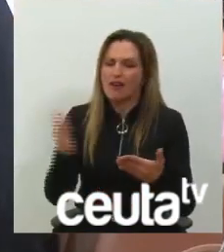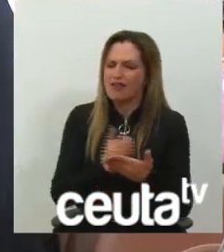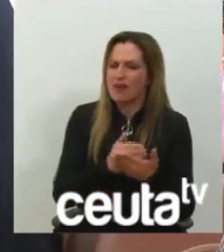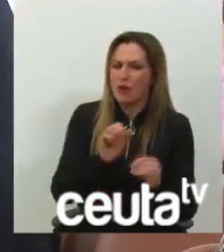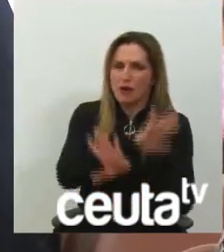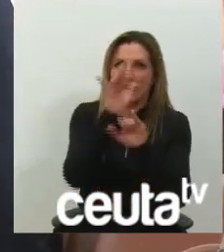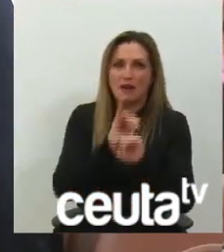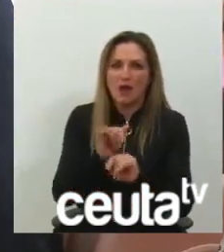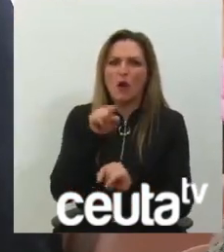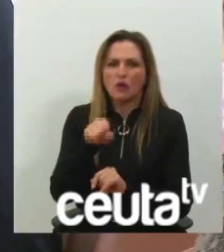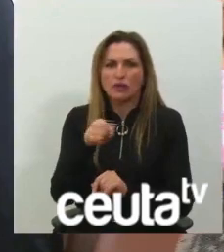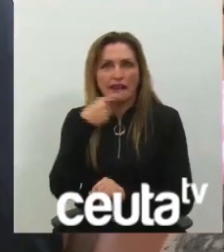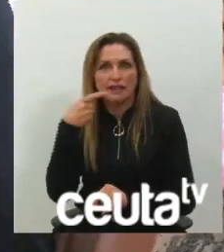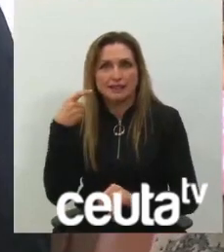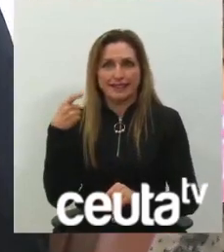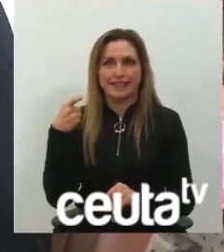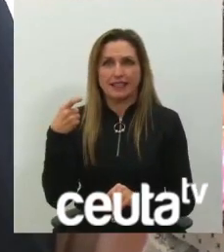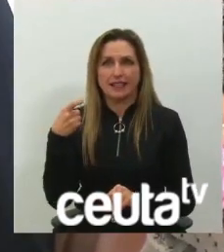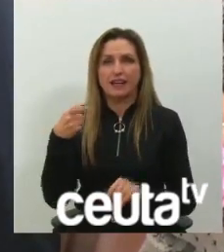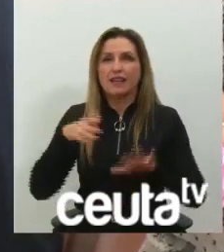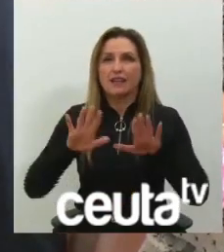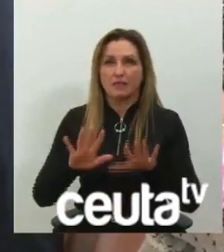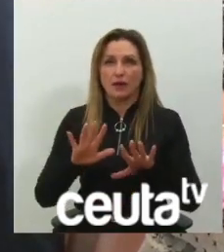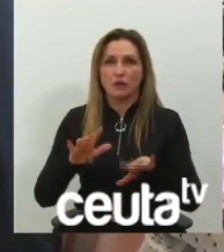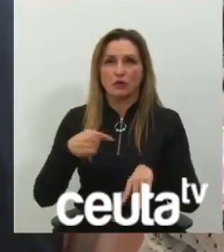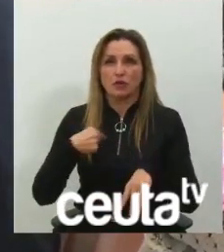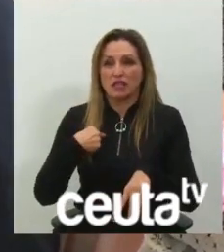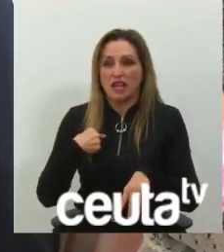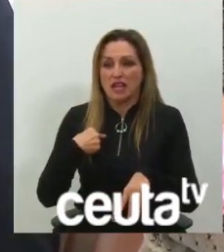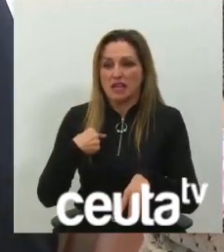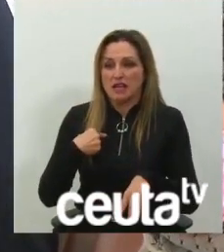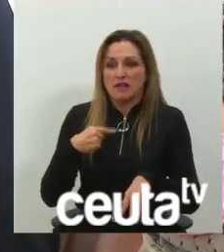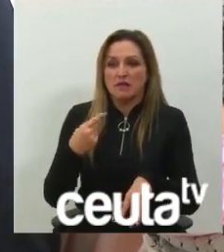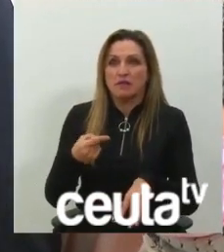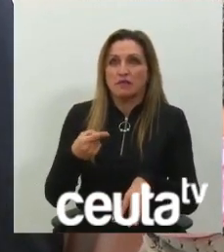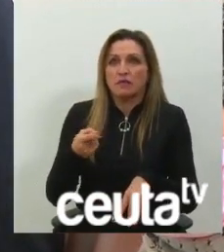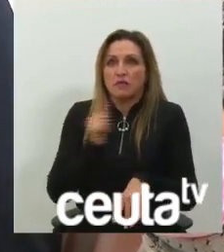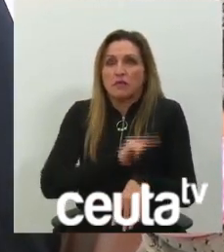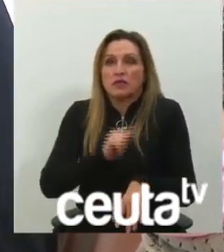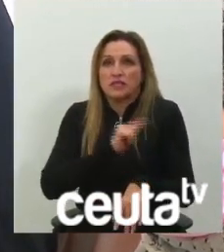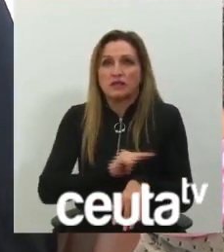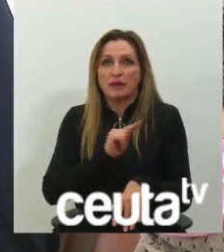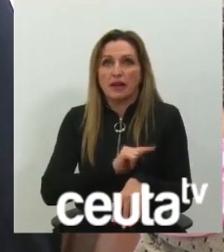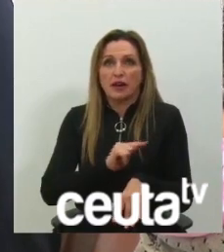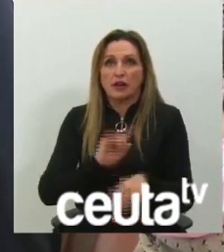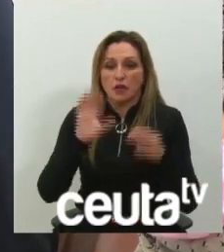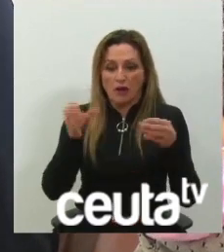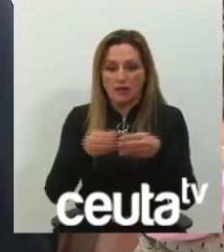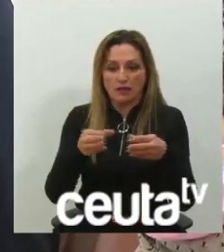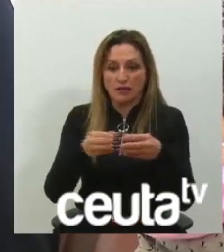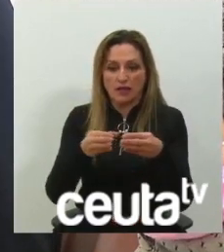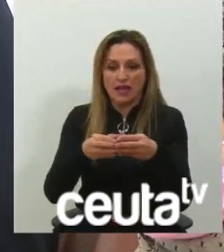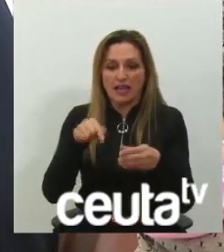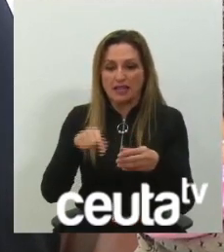se ríe y usted lamenta que yo me haya congratulado con los miembros de esta asamblea te callamos acá